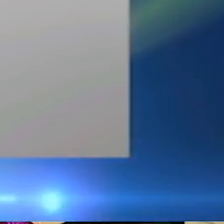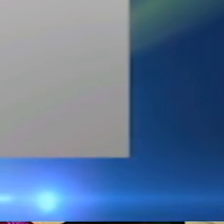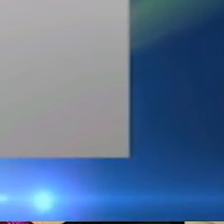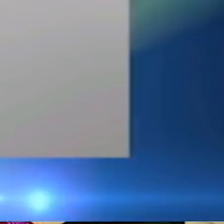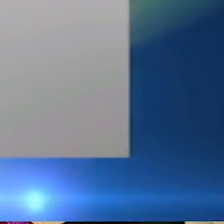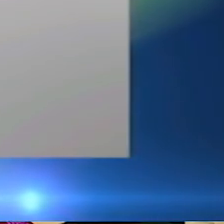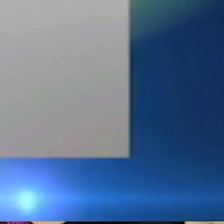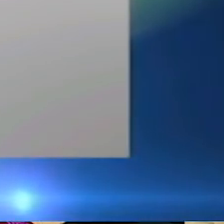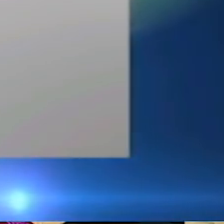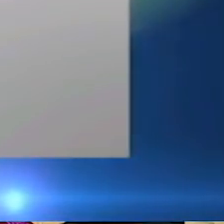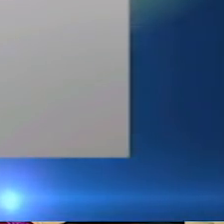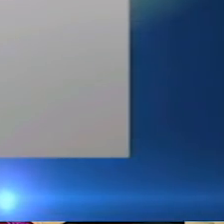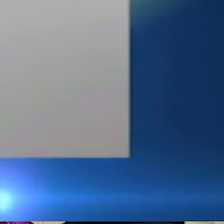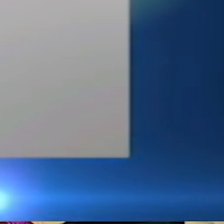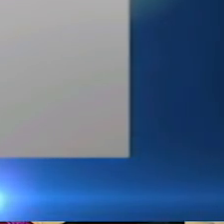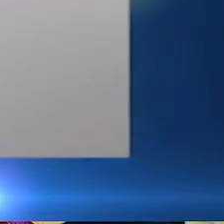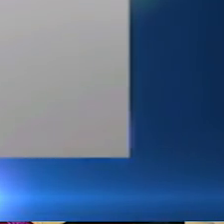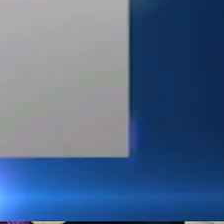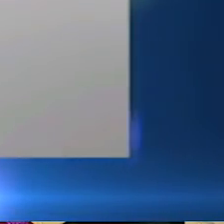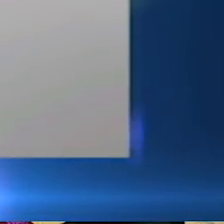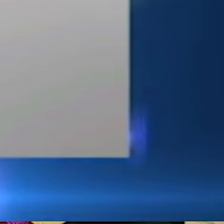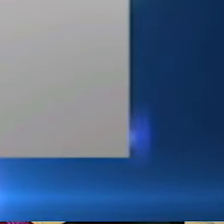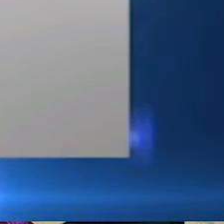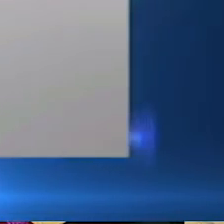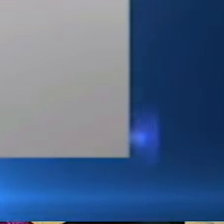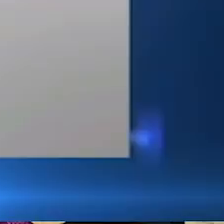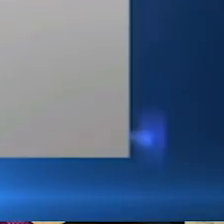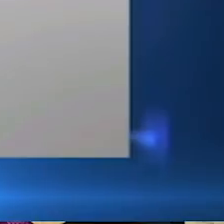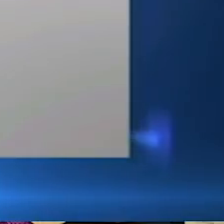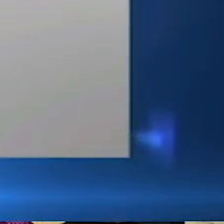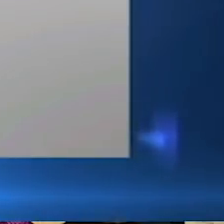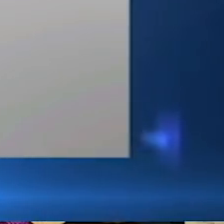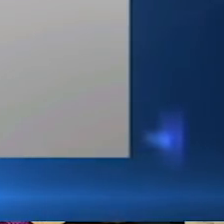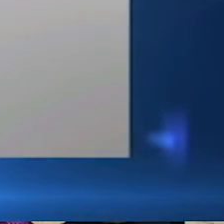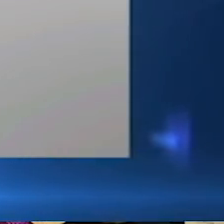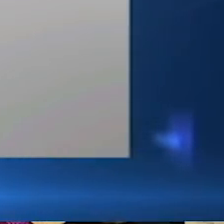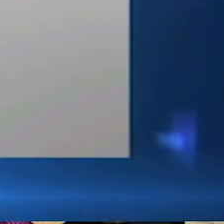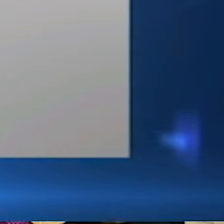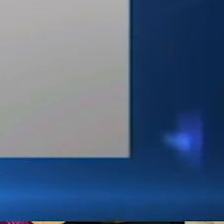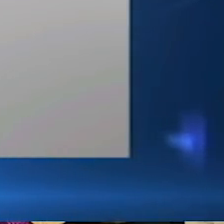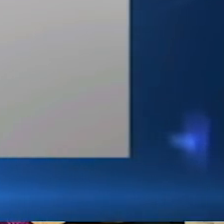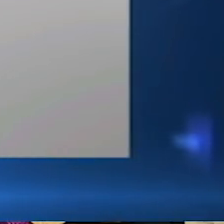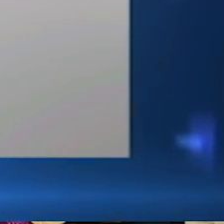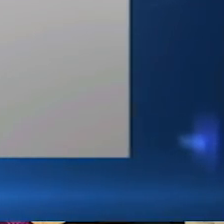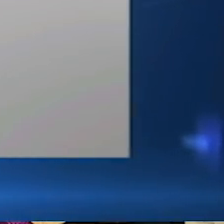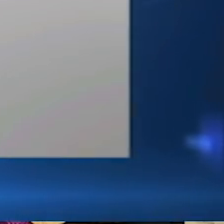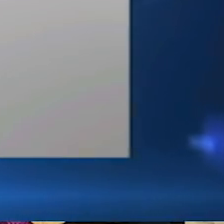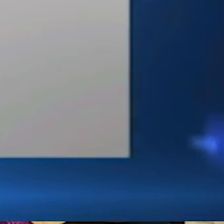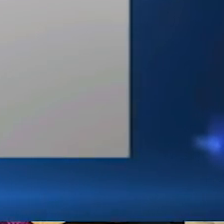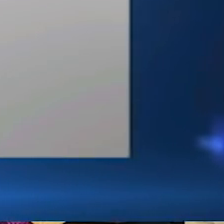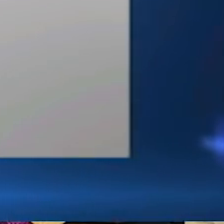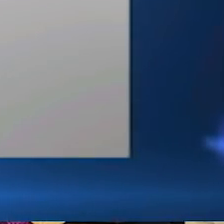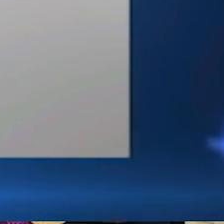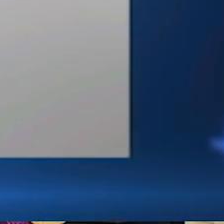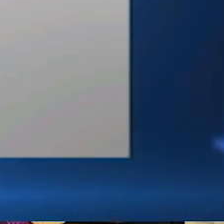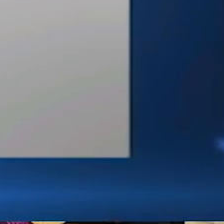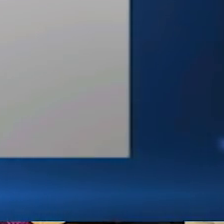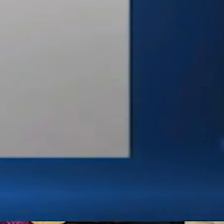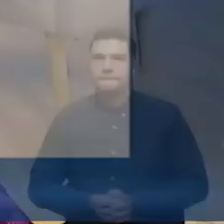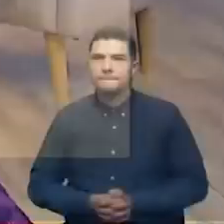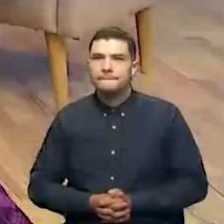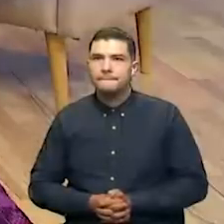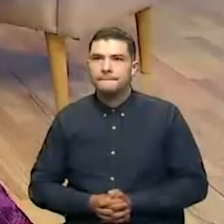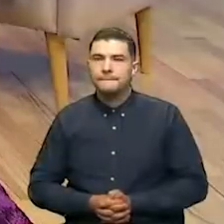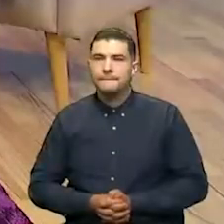los padres, somos 7 hermanos y 2 hermanas y 2 hermanos, se han apoderado de la tierra. ¿Qué podemos hacer?